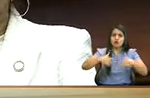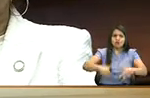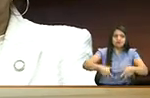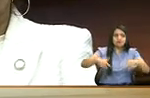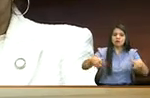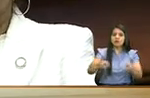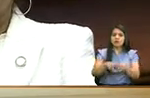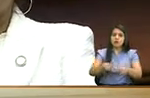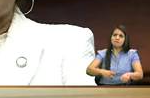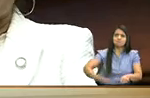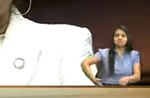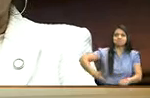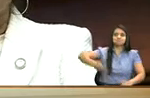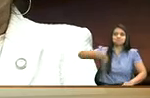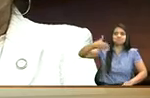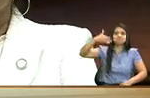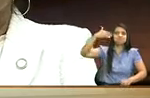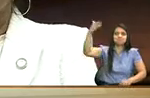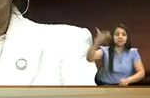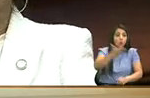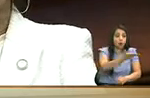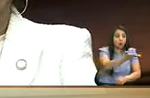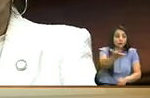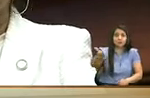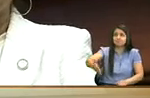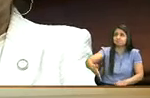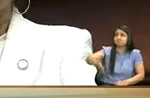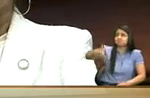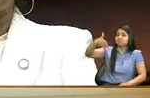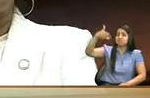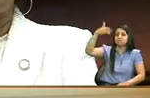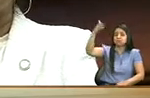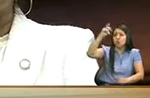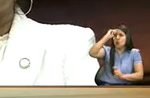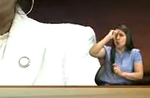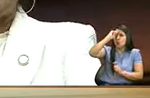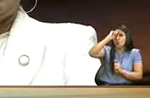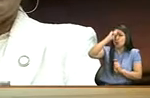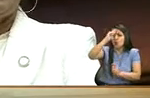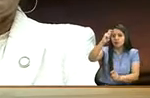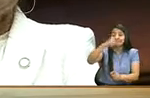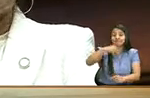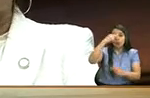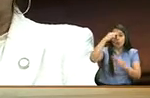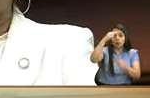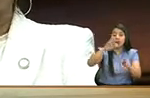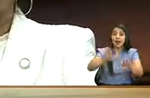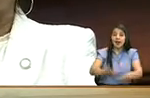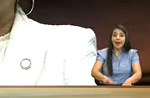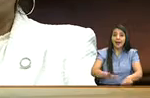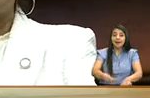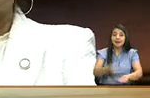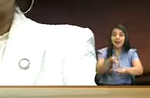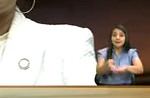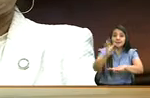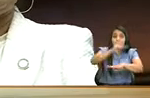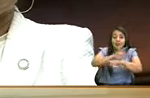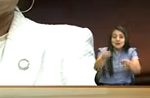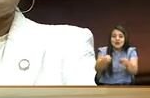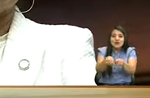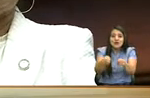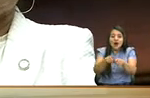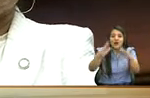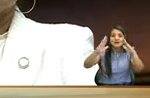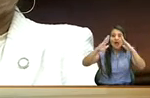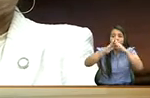gigantes. Para mí es un honor tenerlos aquí, en la Casa del Pueblo,